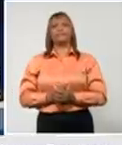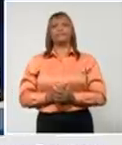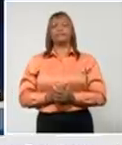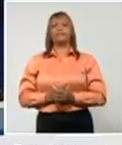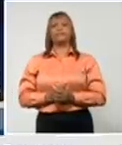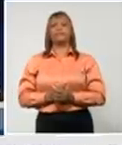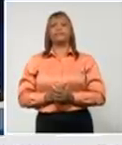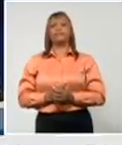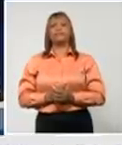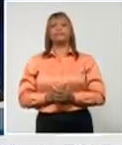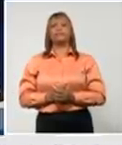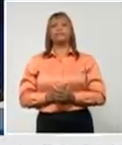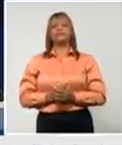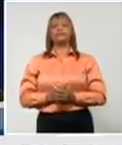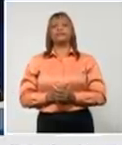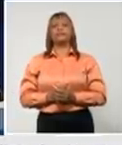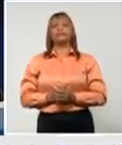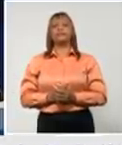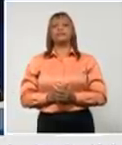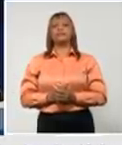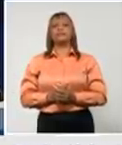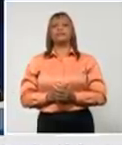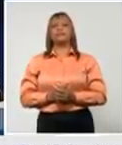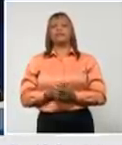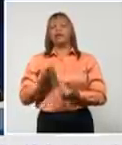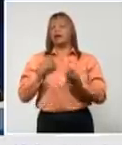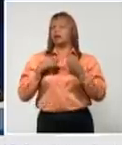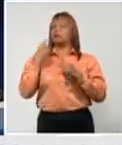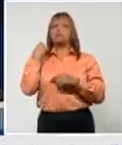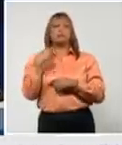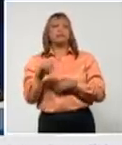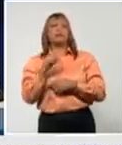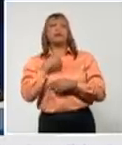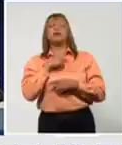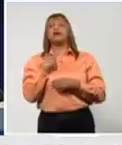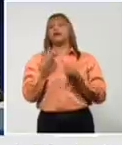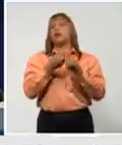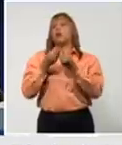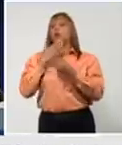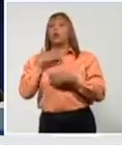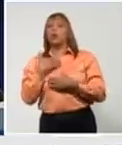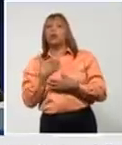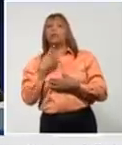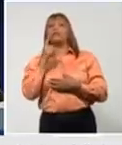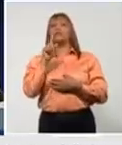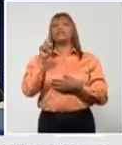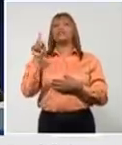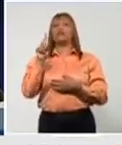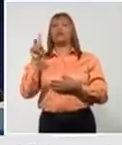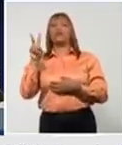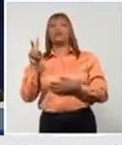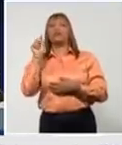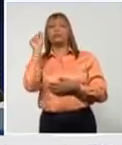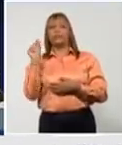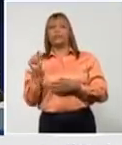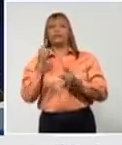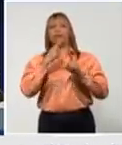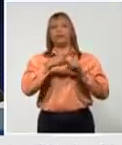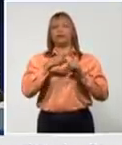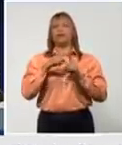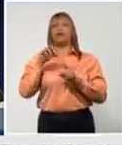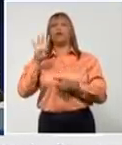Aún no se han podido precisar la fuente de infección de 112 casos confirmados, que es el